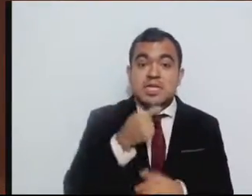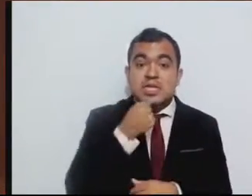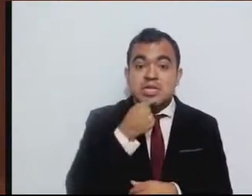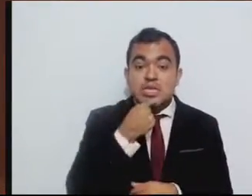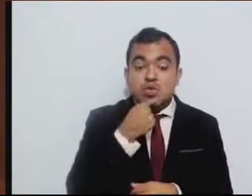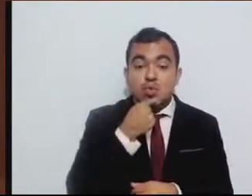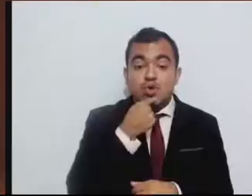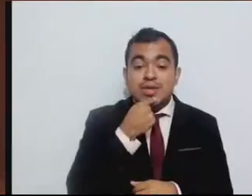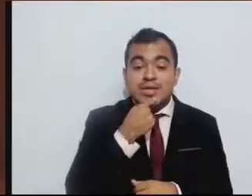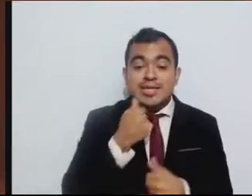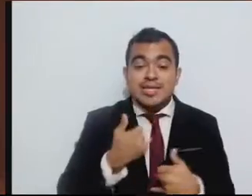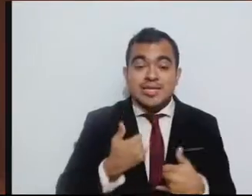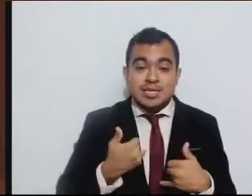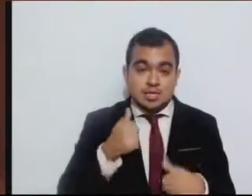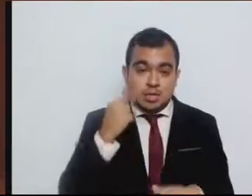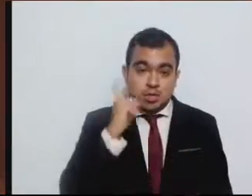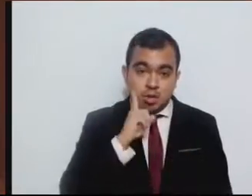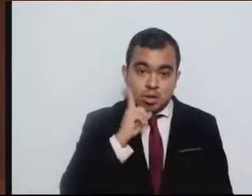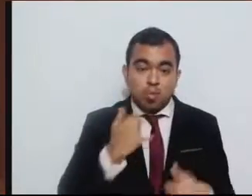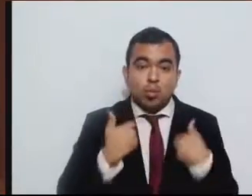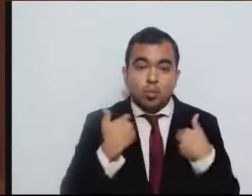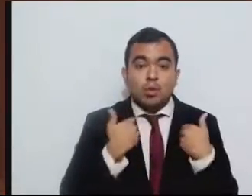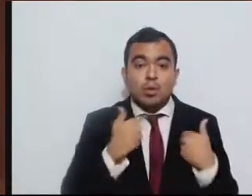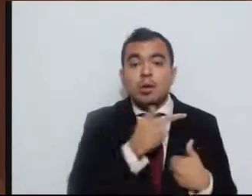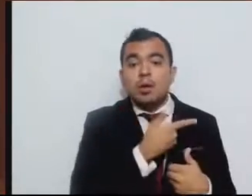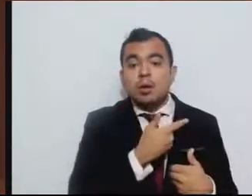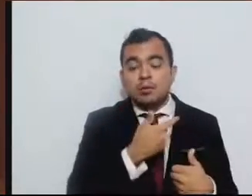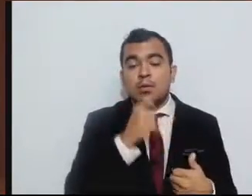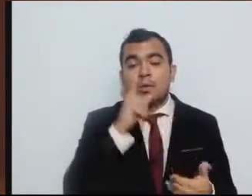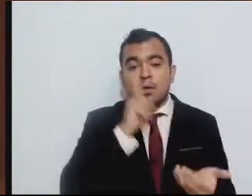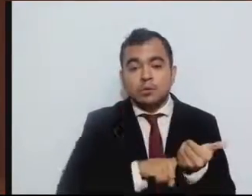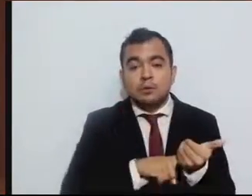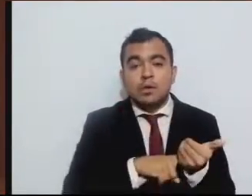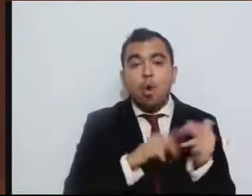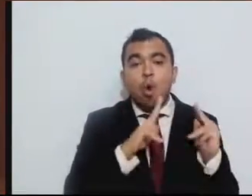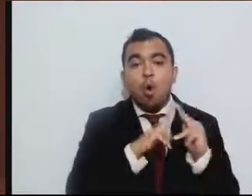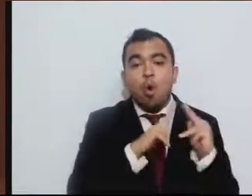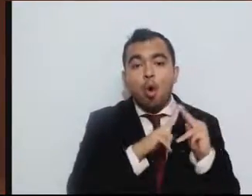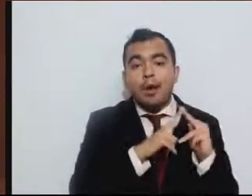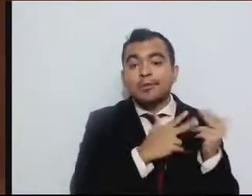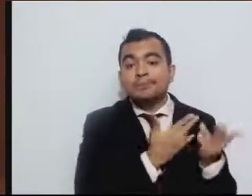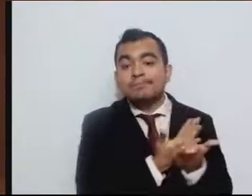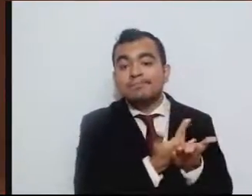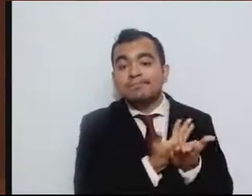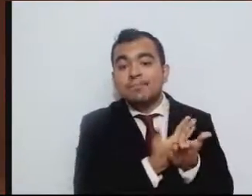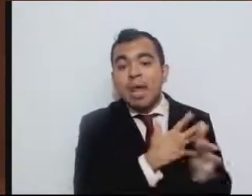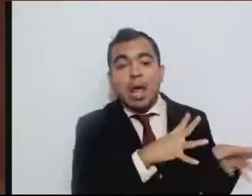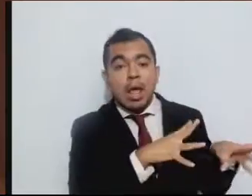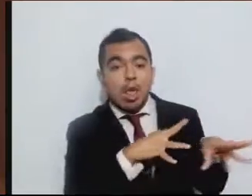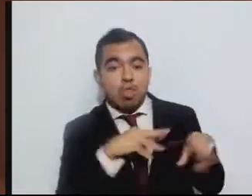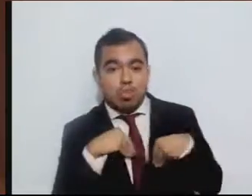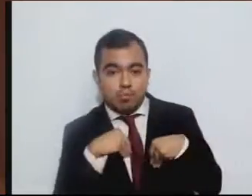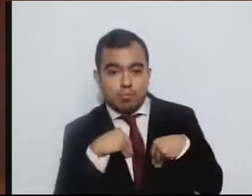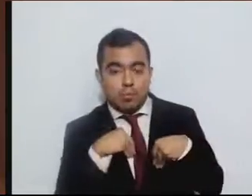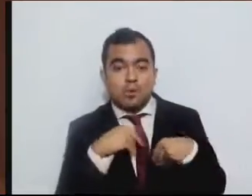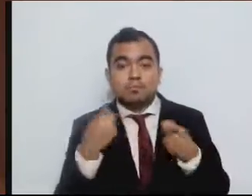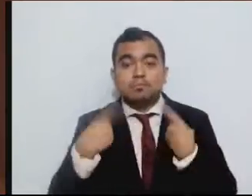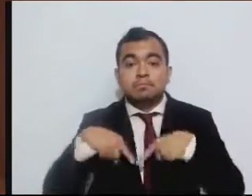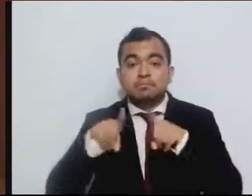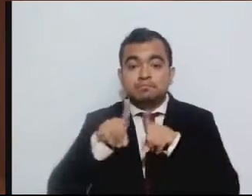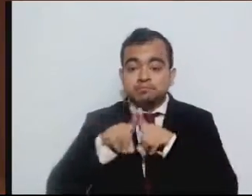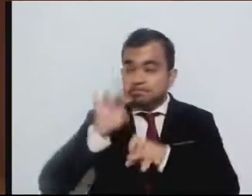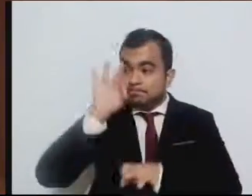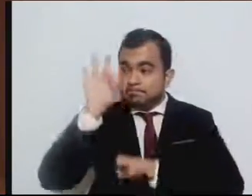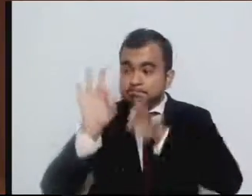encuentran en casas hogar esperando ser adoptados. De acuerdo con cifras del Instituto Nacional de Estadística